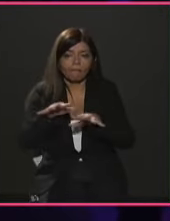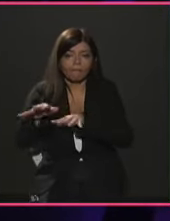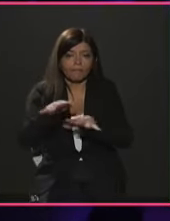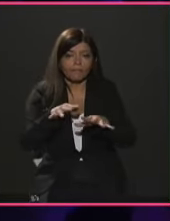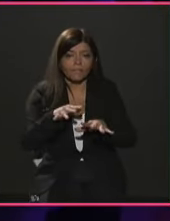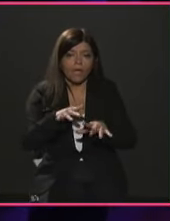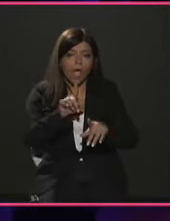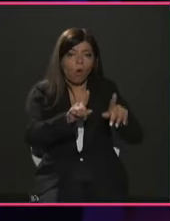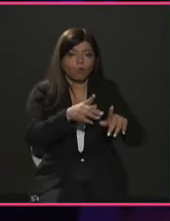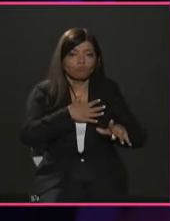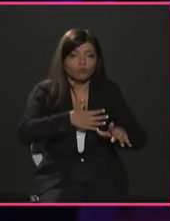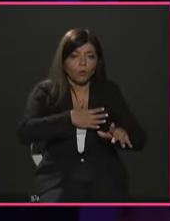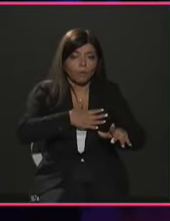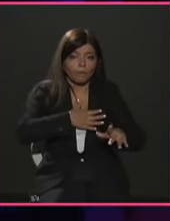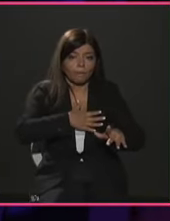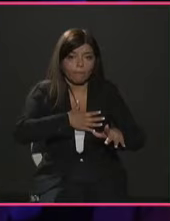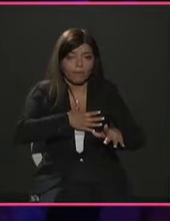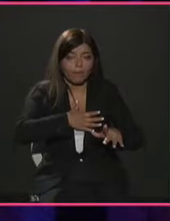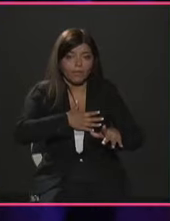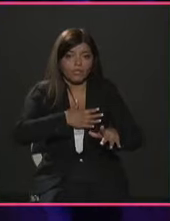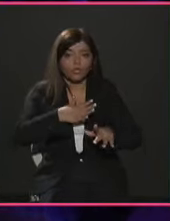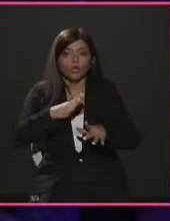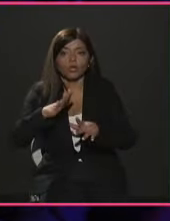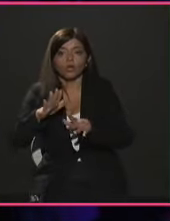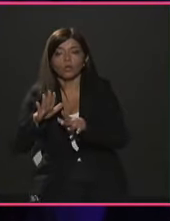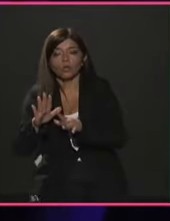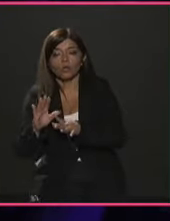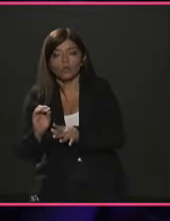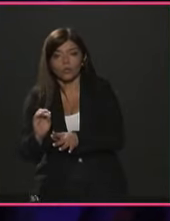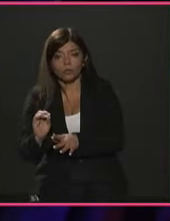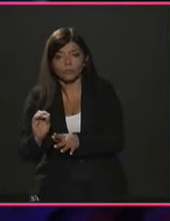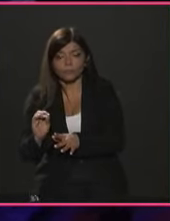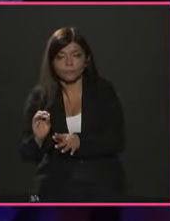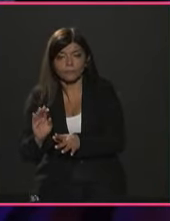un miedo primario